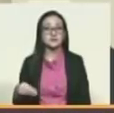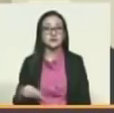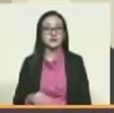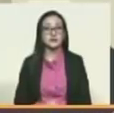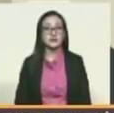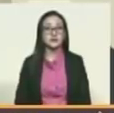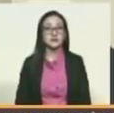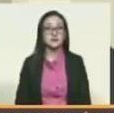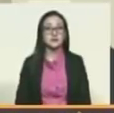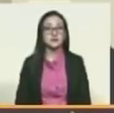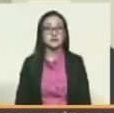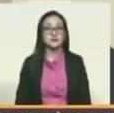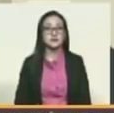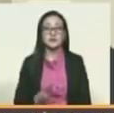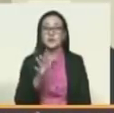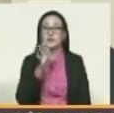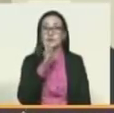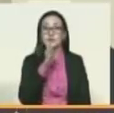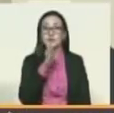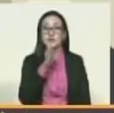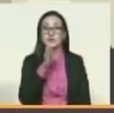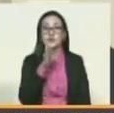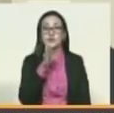No tenemos ninguna